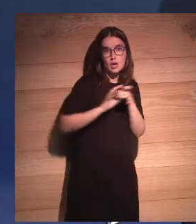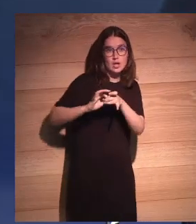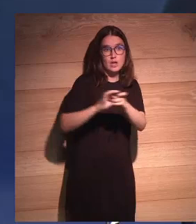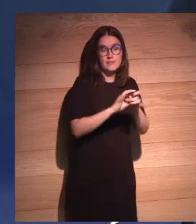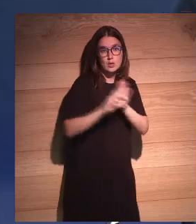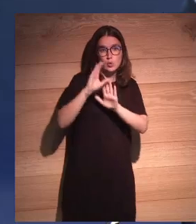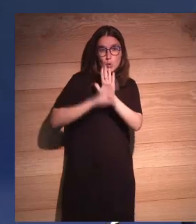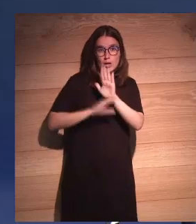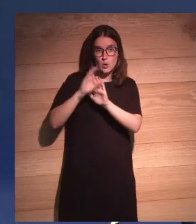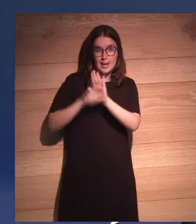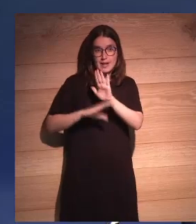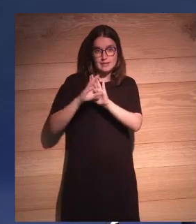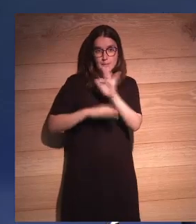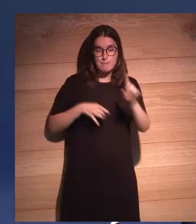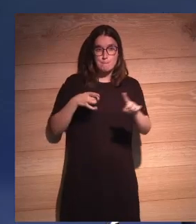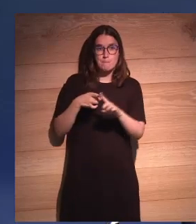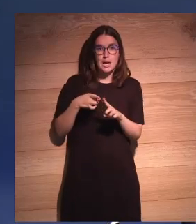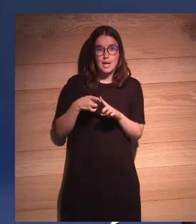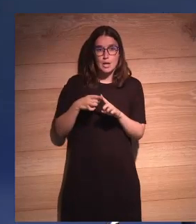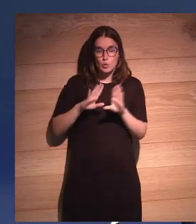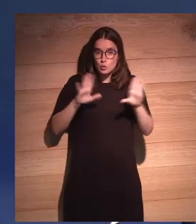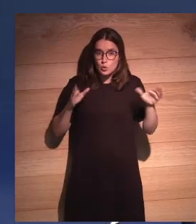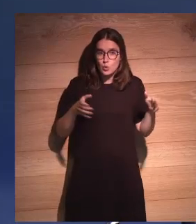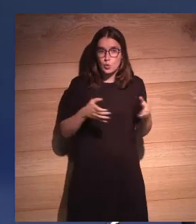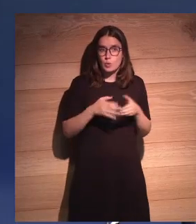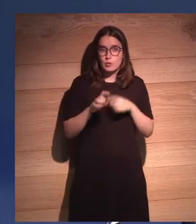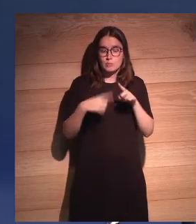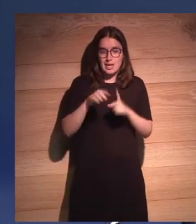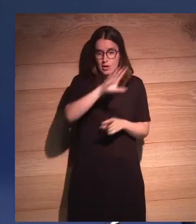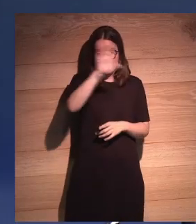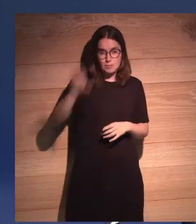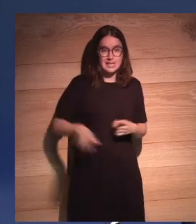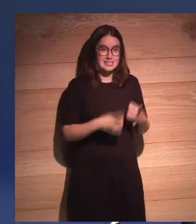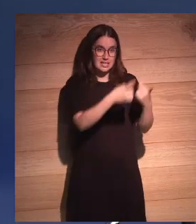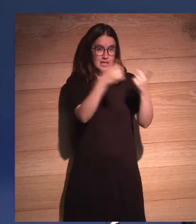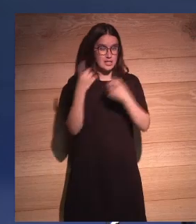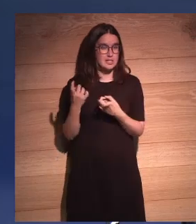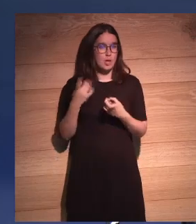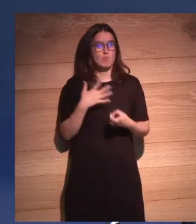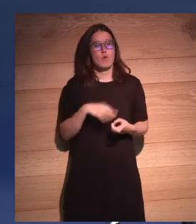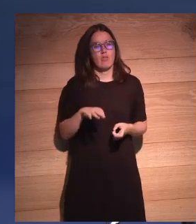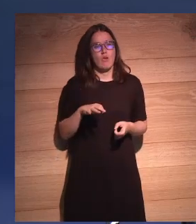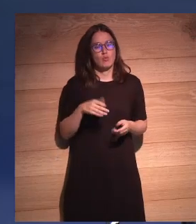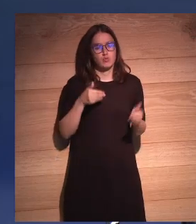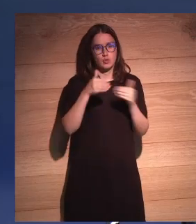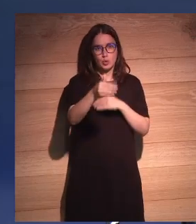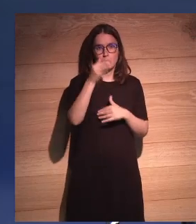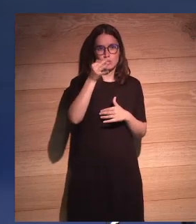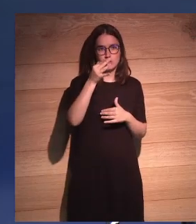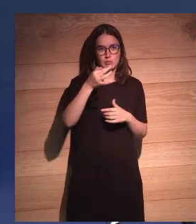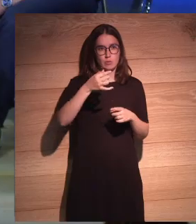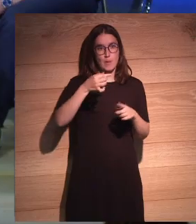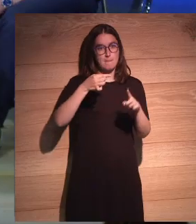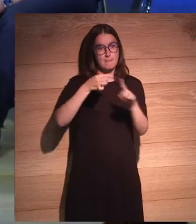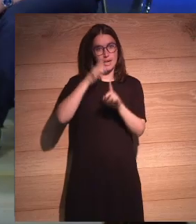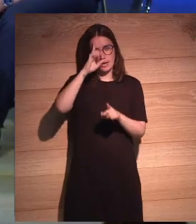relatos curriculares para los grupos y para los países que más lo necesitan. Puede ser un buen futuro para la